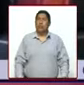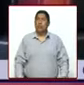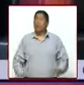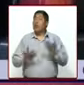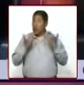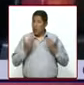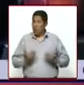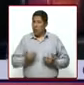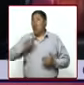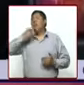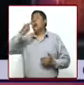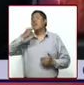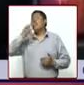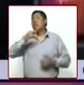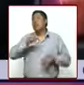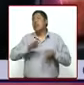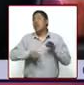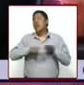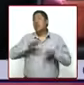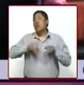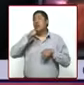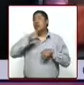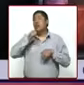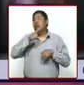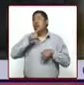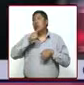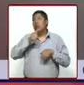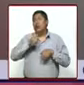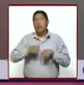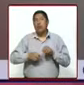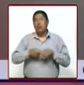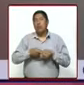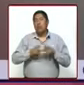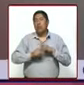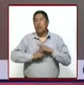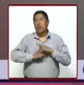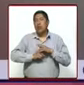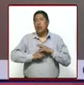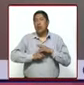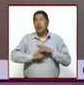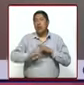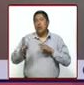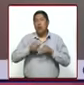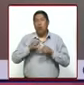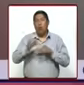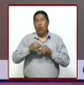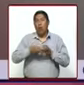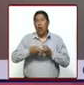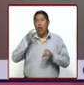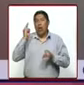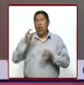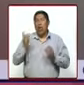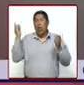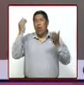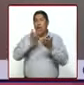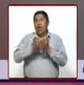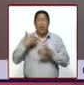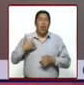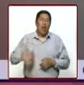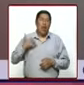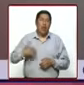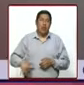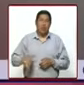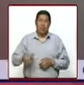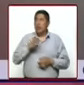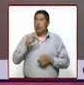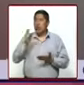Ahora mismo se menciona que la posible víctima estaría en el país de Argentina. Hay dos hipótesis donde podría encontrarse esta mujer,